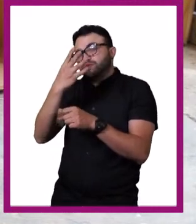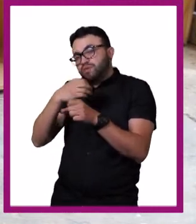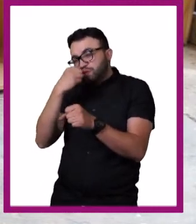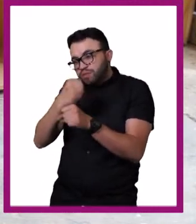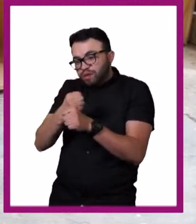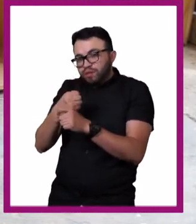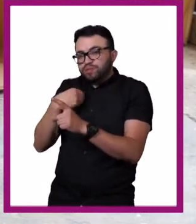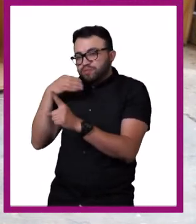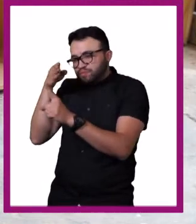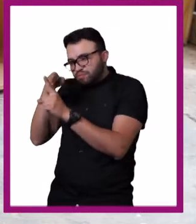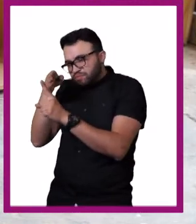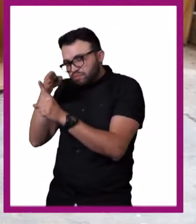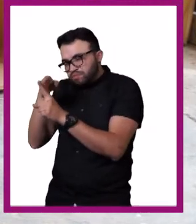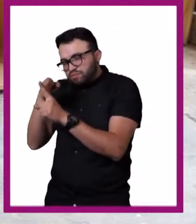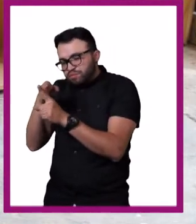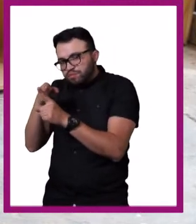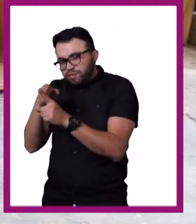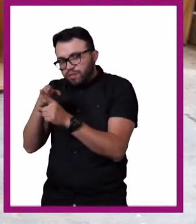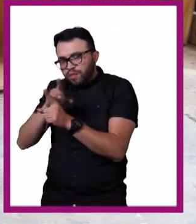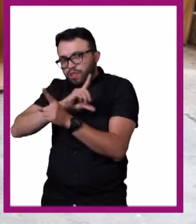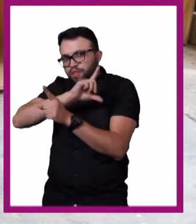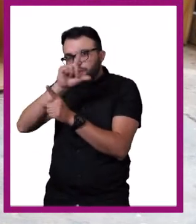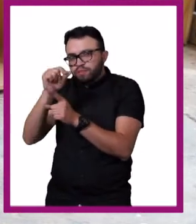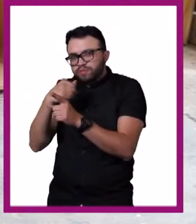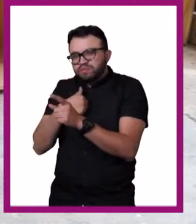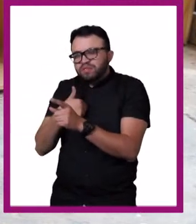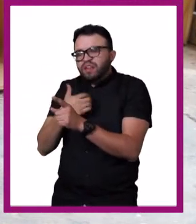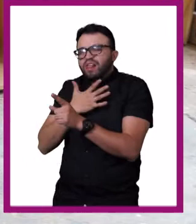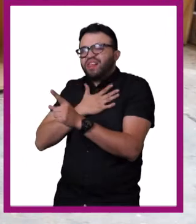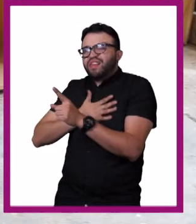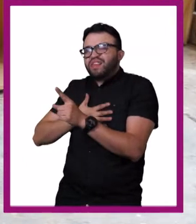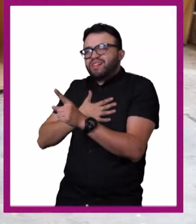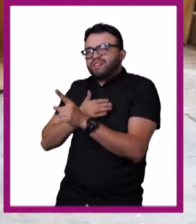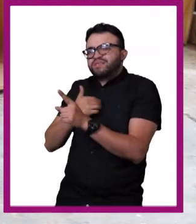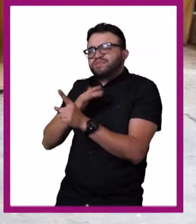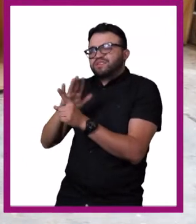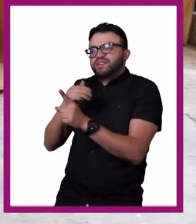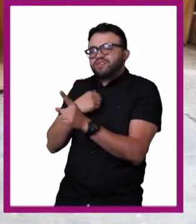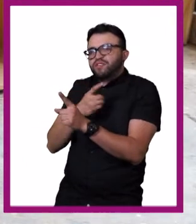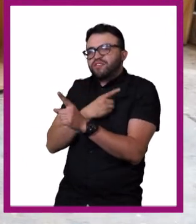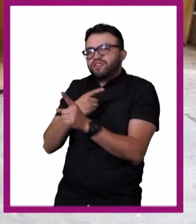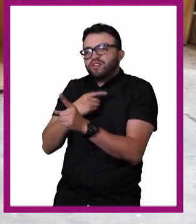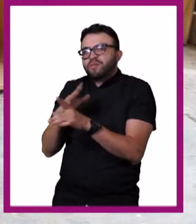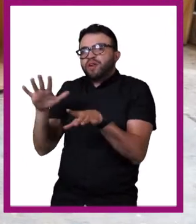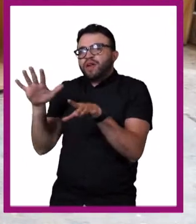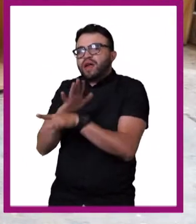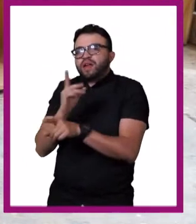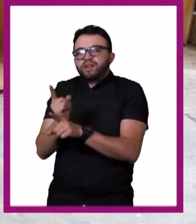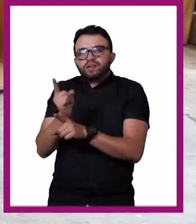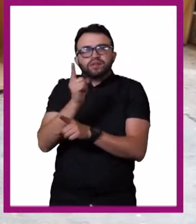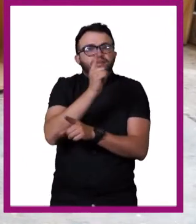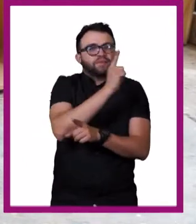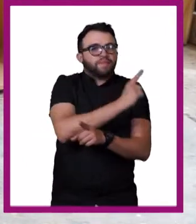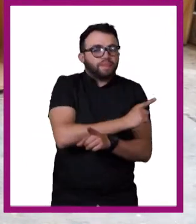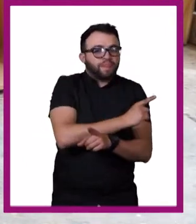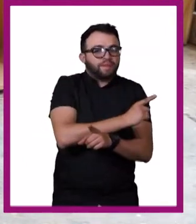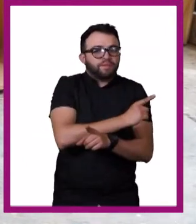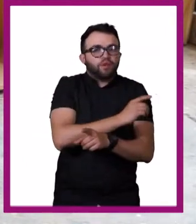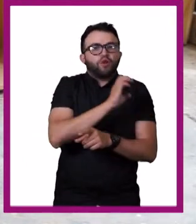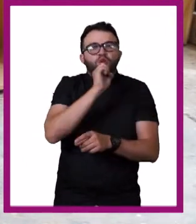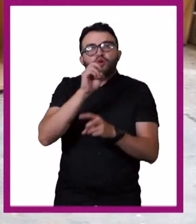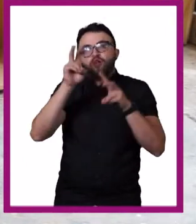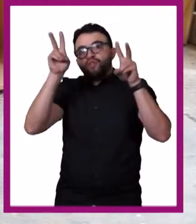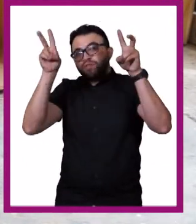piezas, de repente se me antoja que ya tengo que ir hacia otro lado, o que